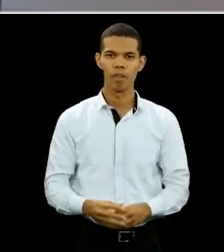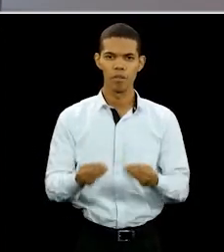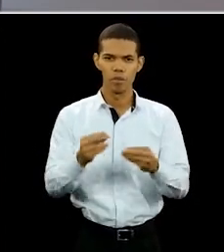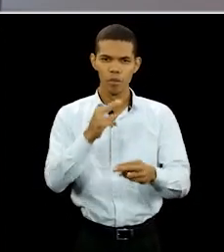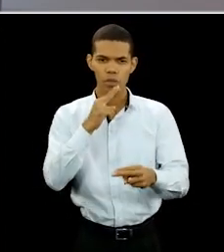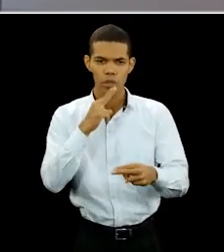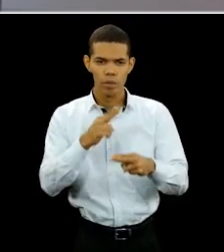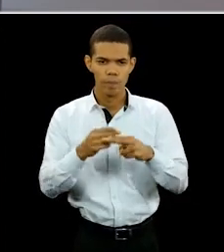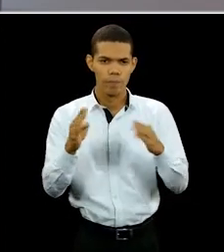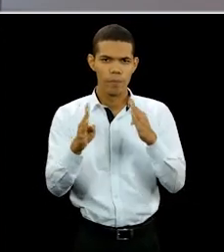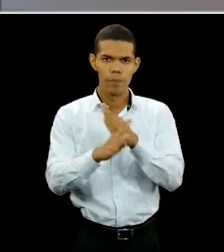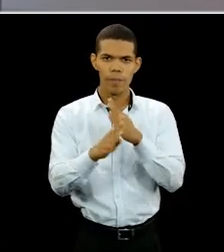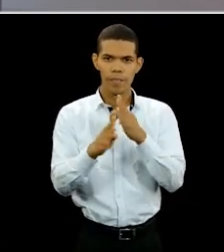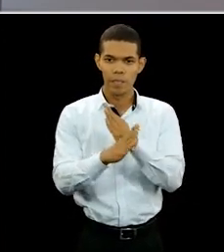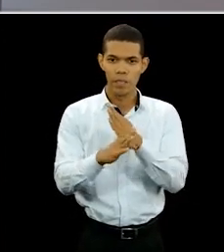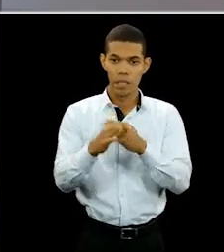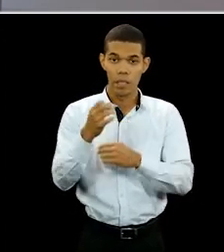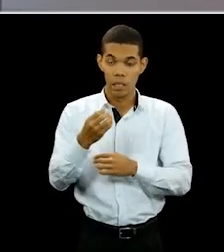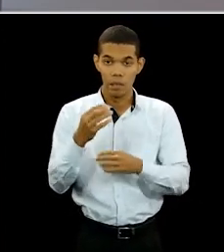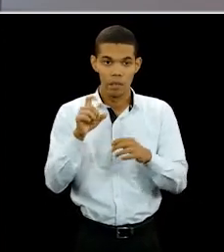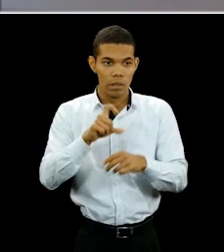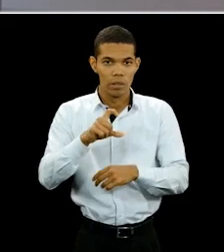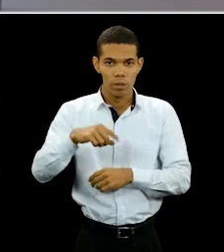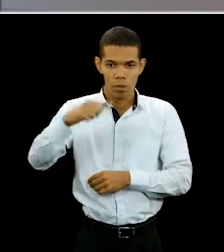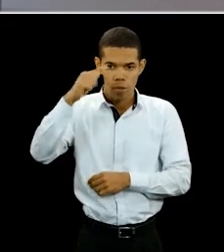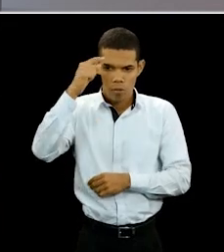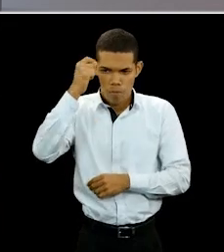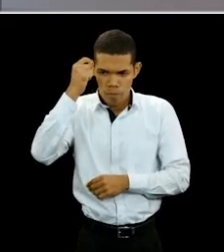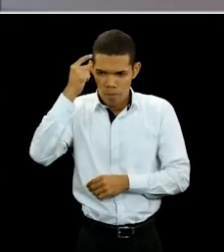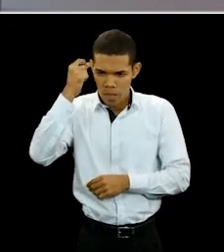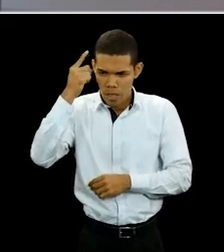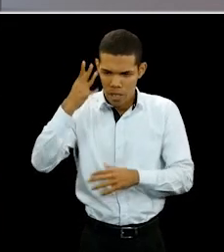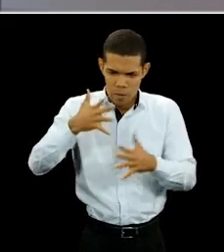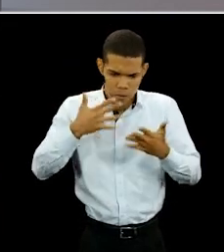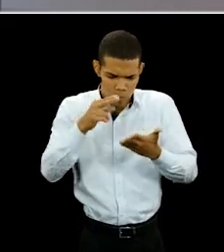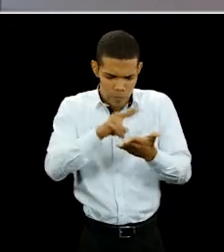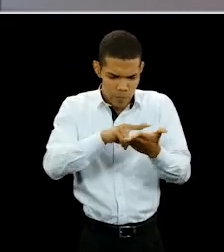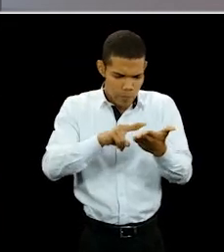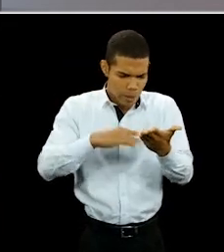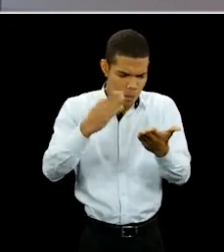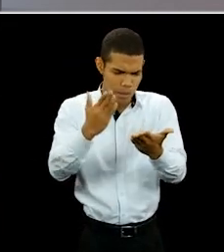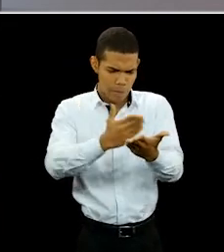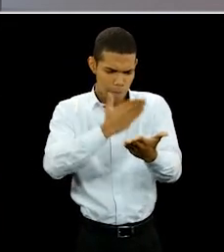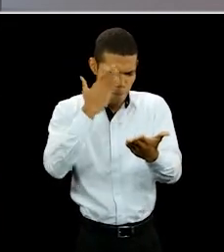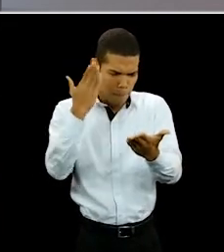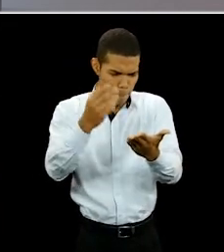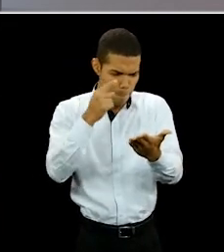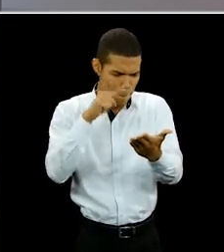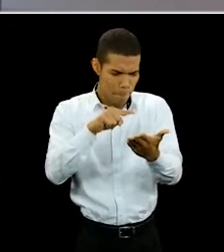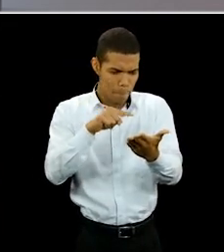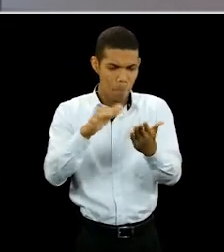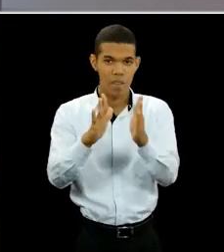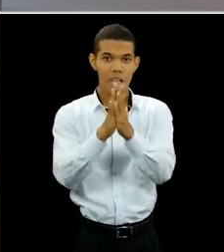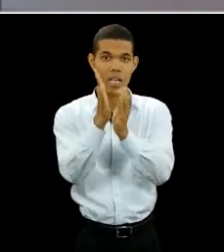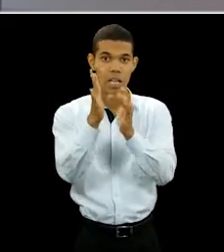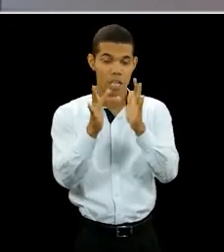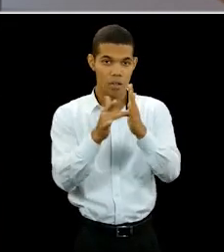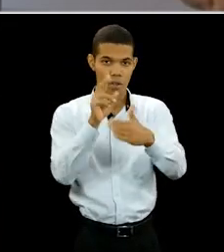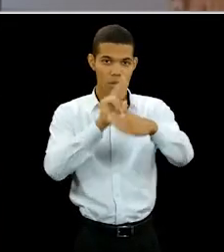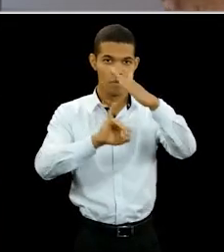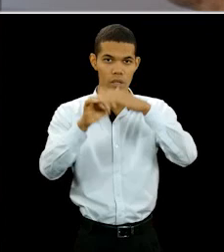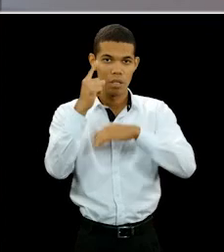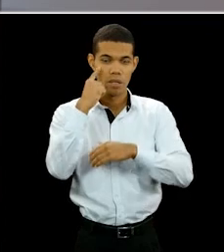comprendidas y estudiadas con mucho cuidado el libro del profeta Jeremías presenta uno de los